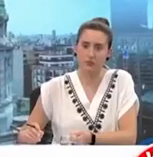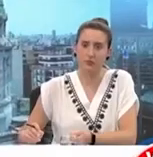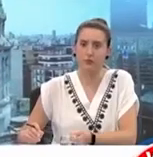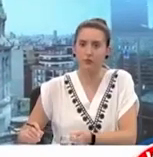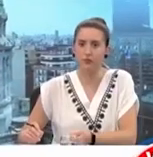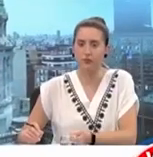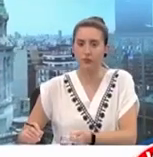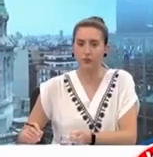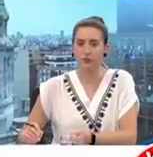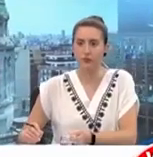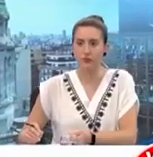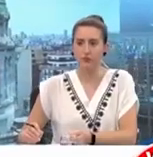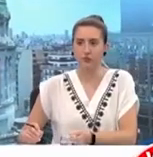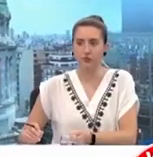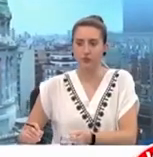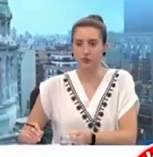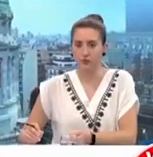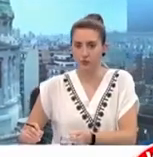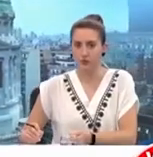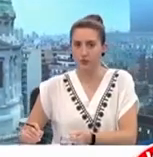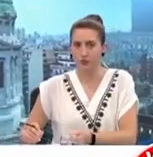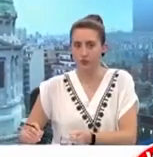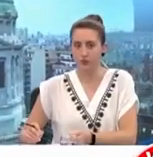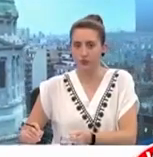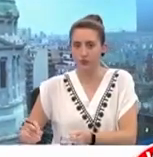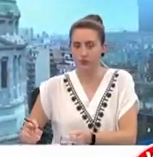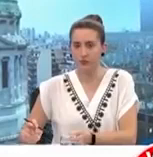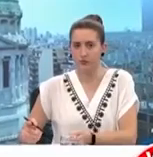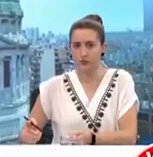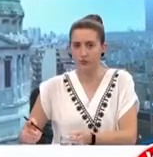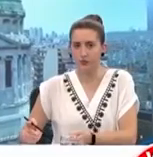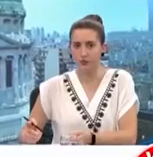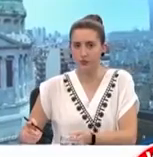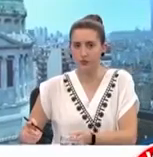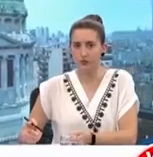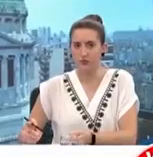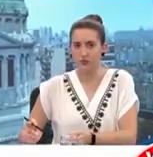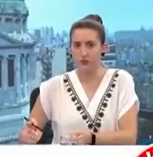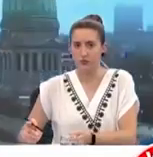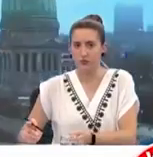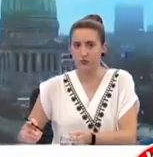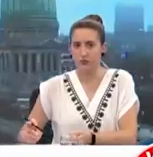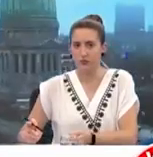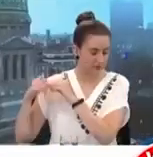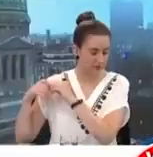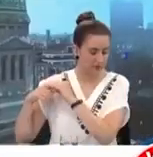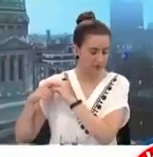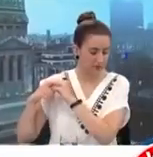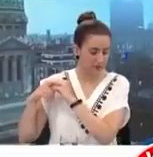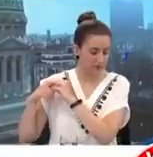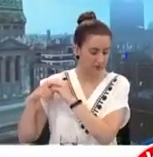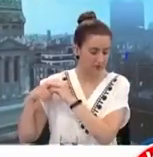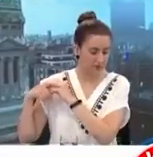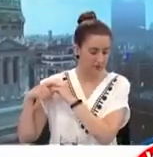país, sino de este presente tan complejo y tan difícil que nos toca transitar a todos los argentinos y argentinas. Habrá